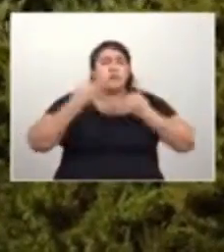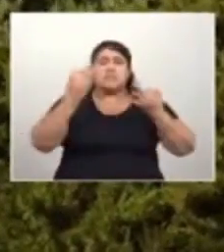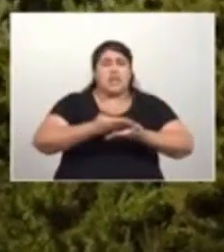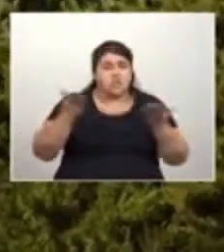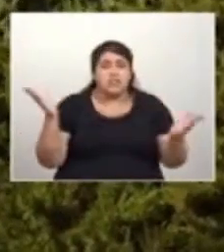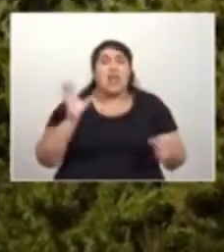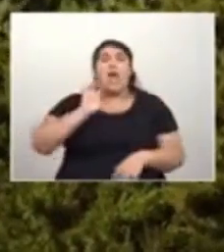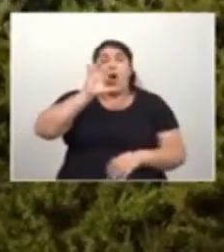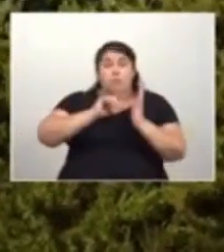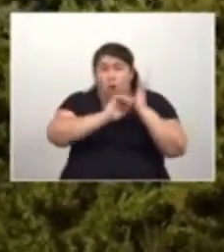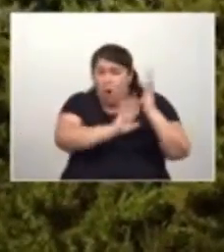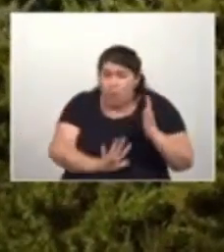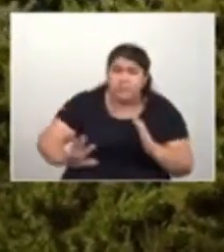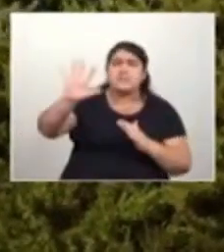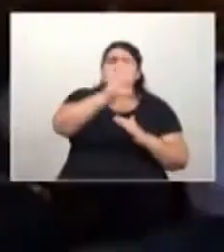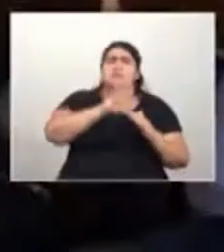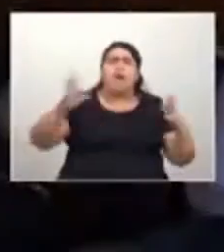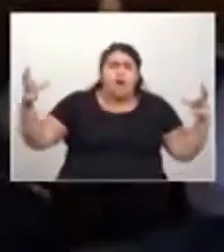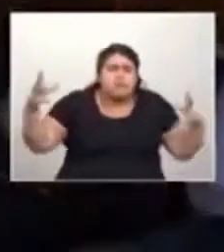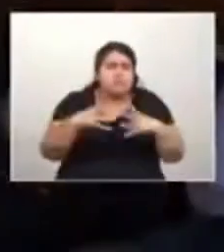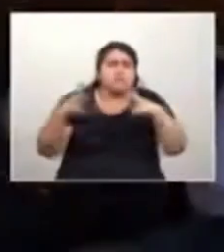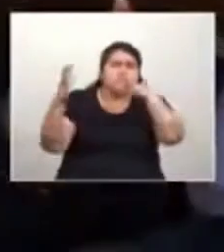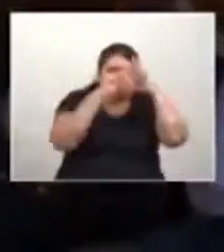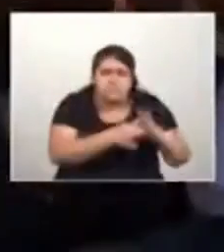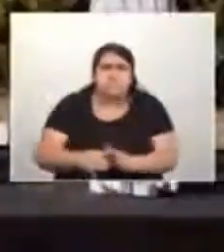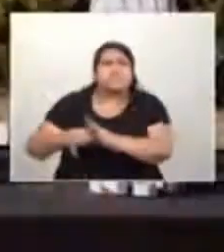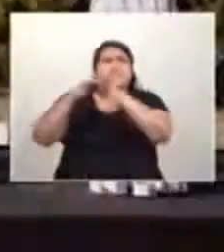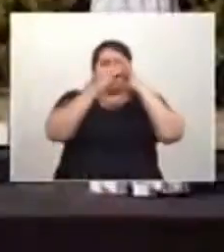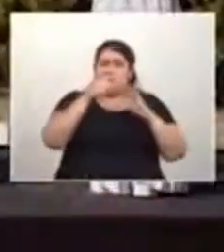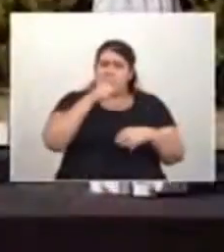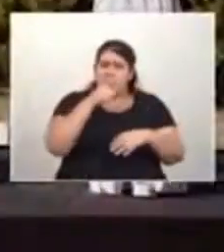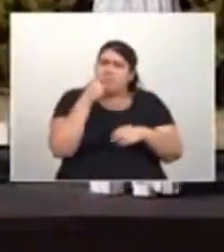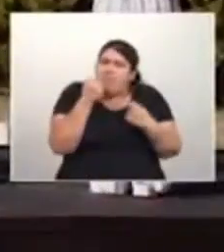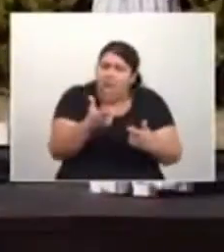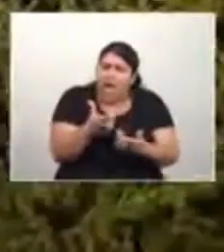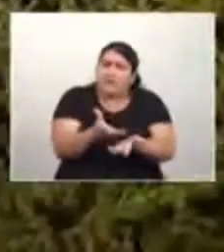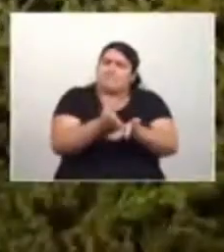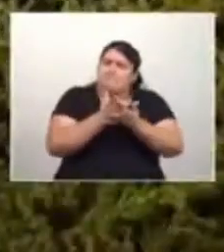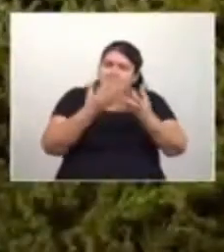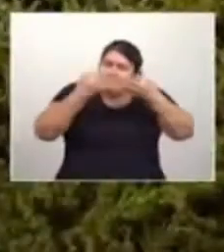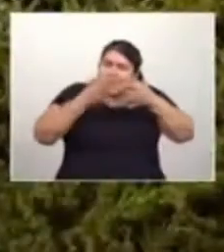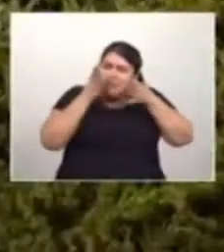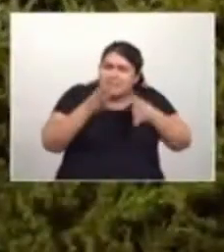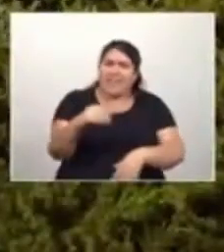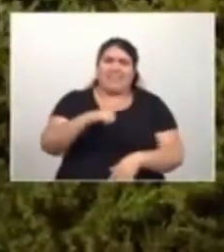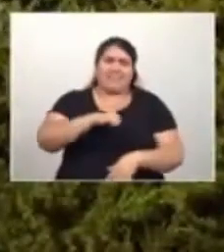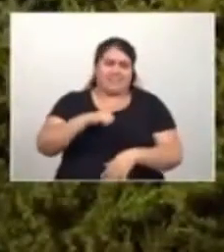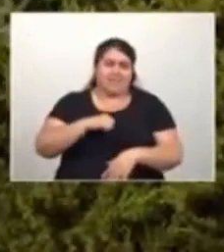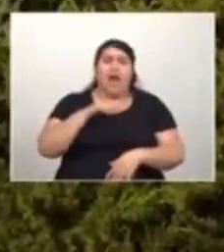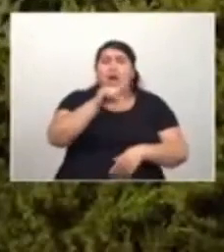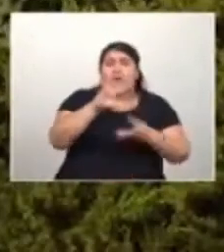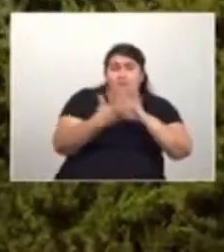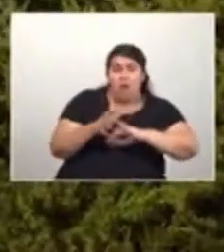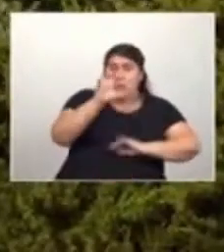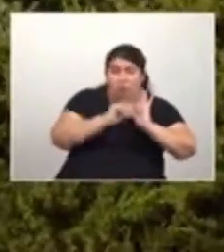una provincia que cada vez se integra más, es una provincia que reafirma su identidad y es una provincia que no la van a poder